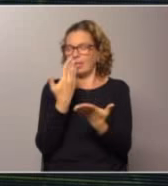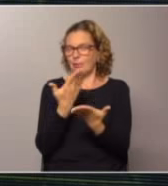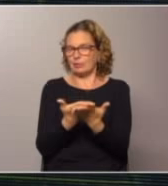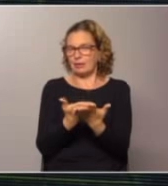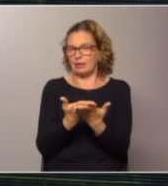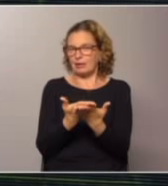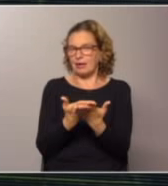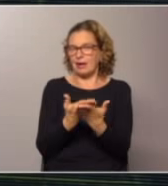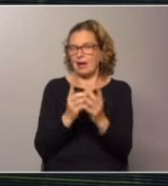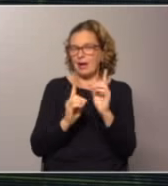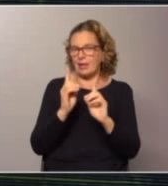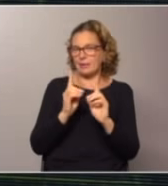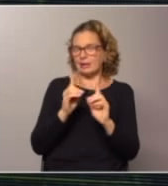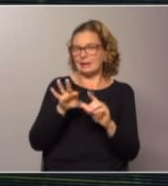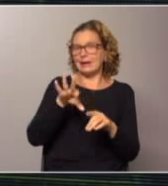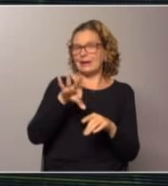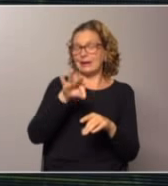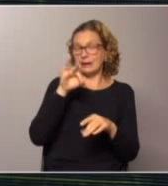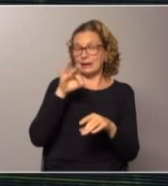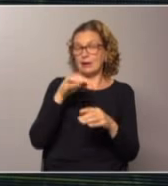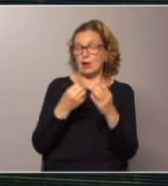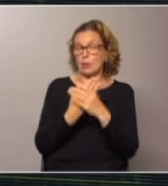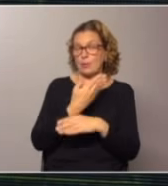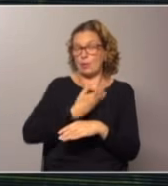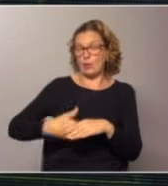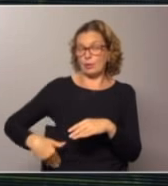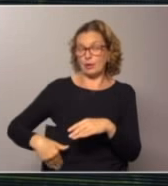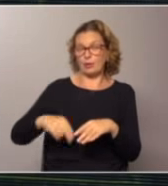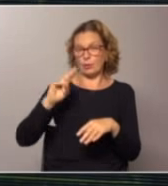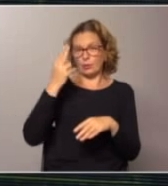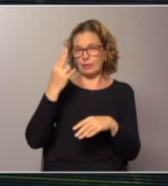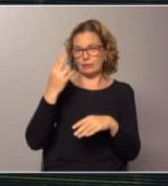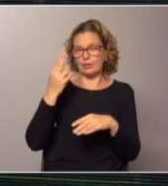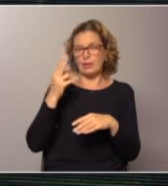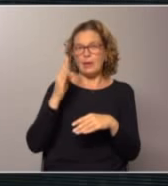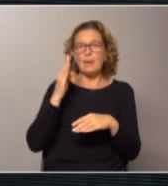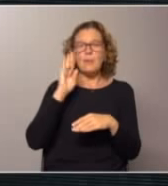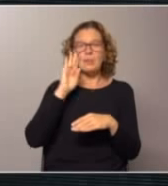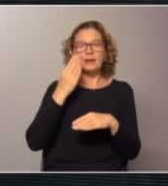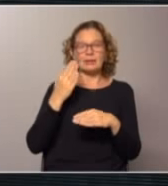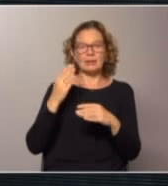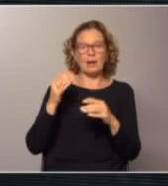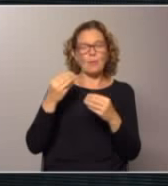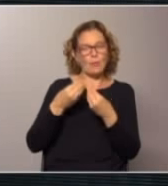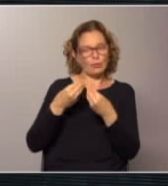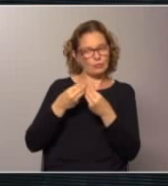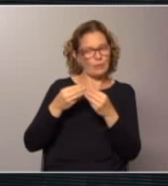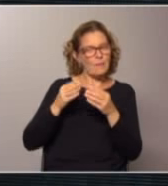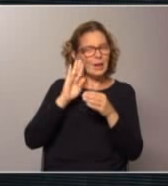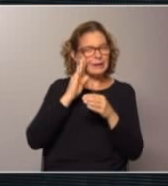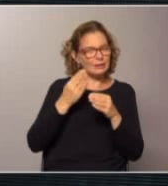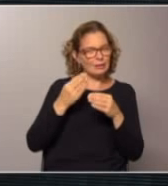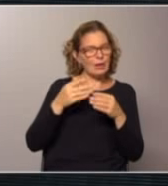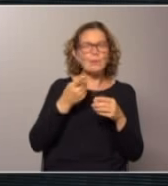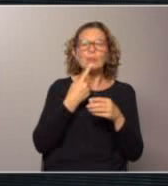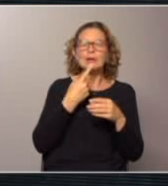cada vez que tenía que hacer una opción el gobierno del nuevo gobierno uruguayo lo hacía alineándose a la política norteamericana muchos casos e incluso en términos de